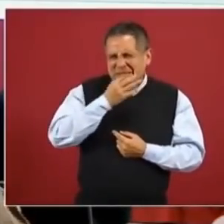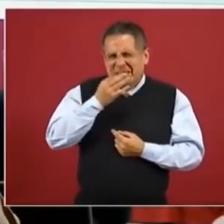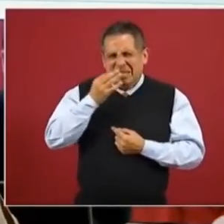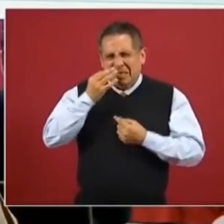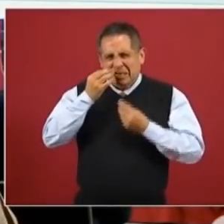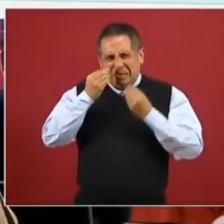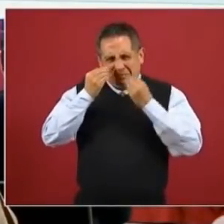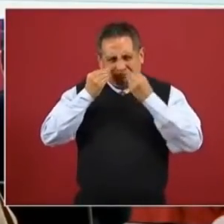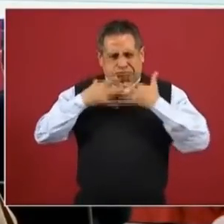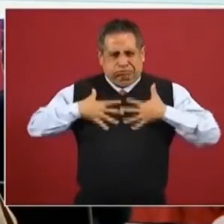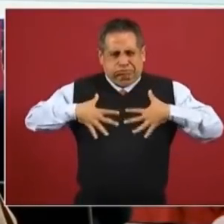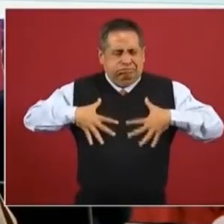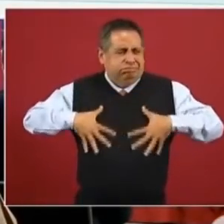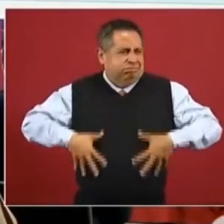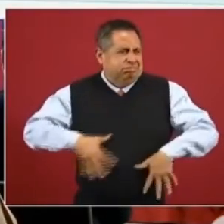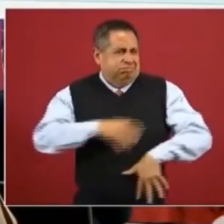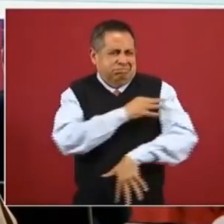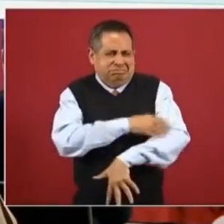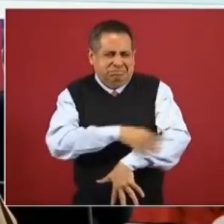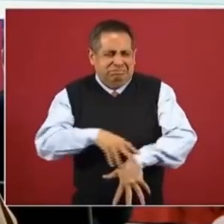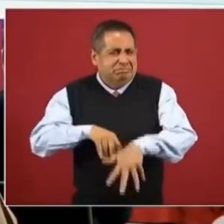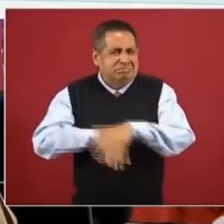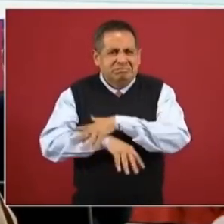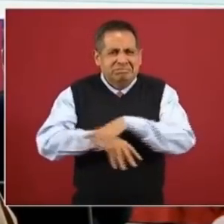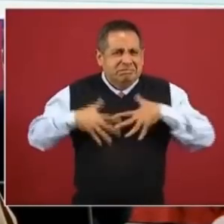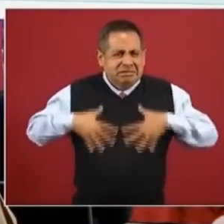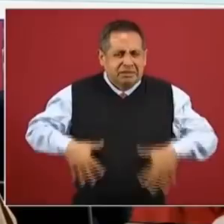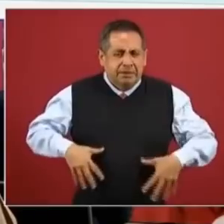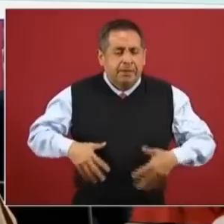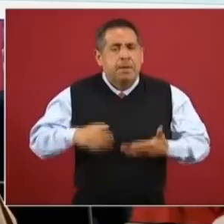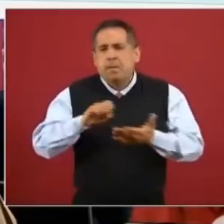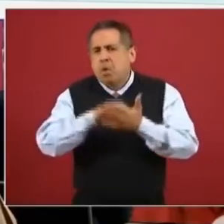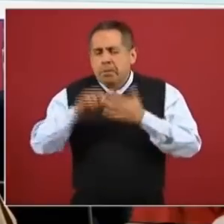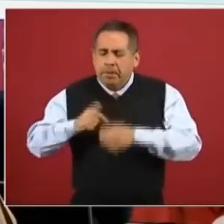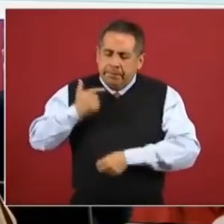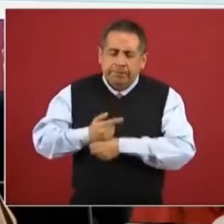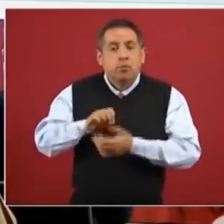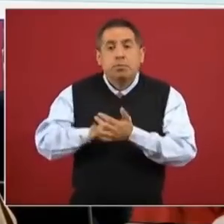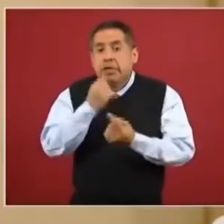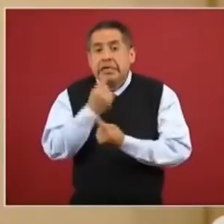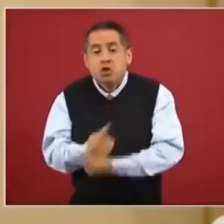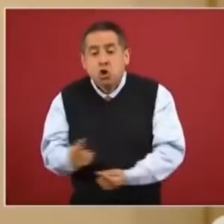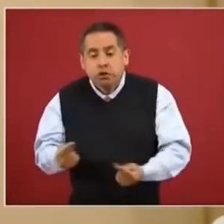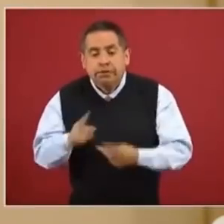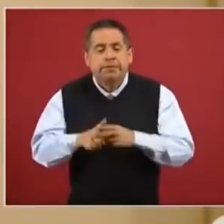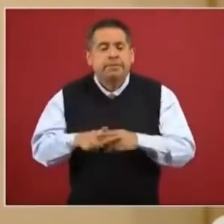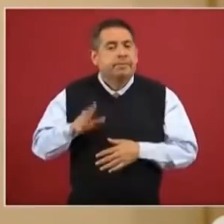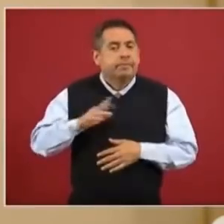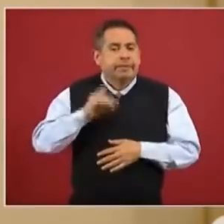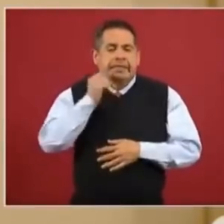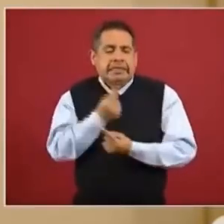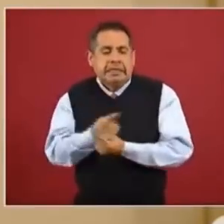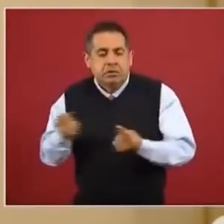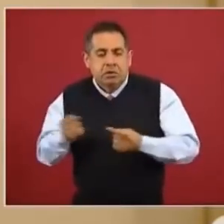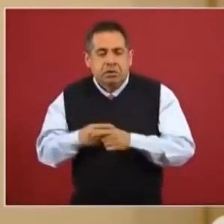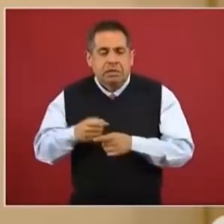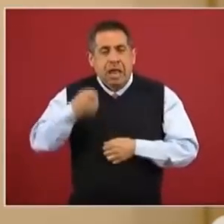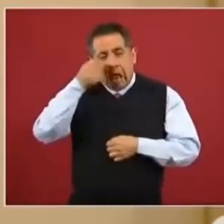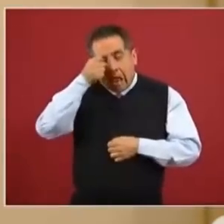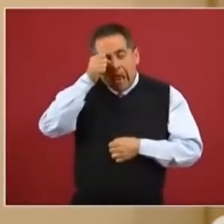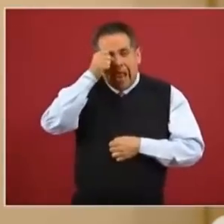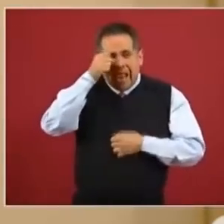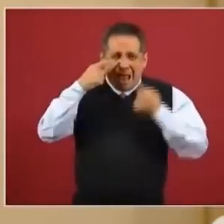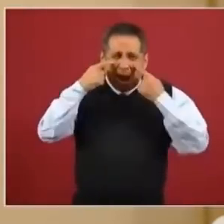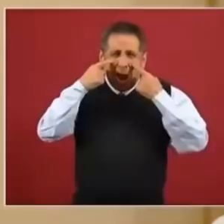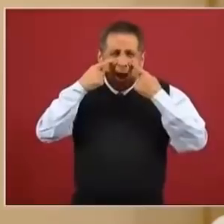cosa puedo identificar? Puedo identificar, vamos a poner ejemplos sobre todo en los menores, pues que mi niño o mi niña se talla mucho los